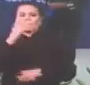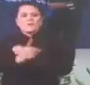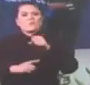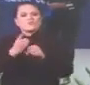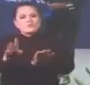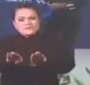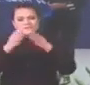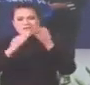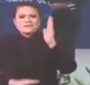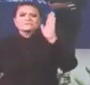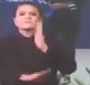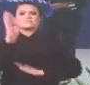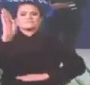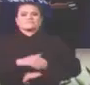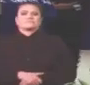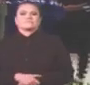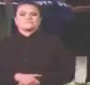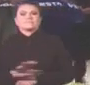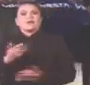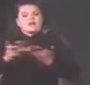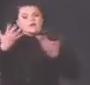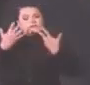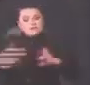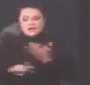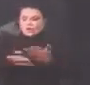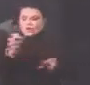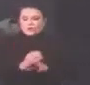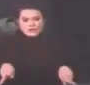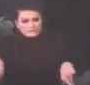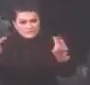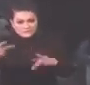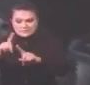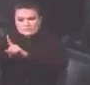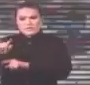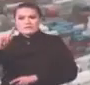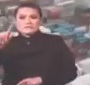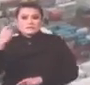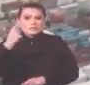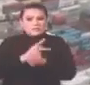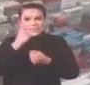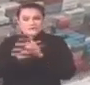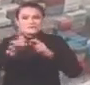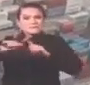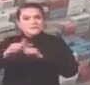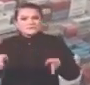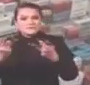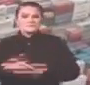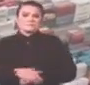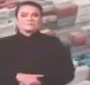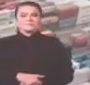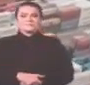nuevas oportunidades de crecimiento. Donde ya exportamos nuestros productos a 71 países.